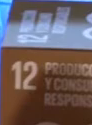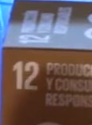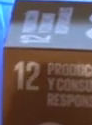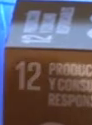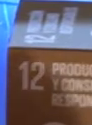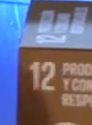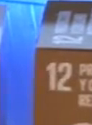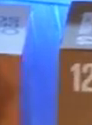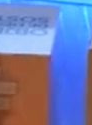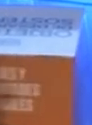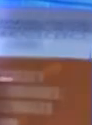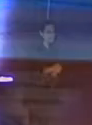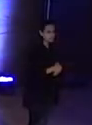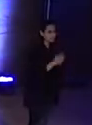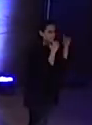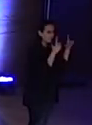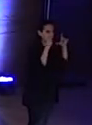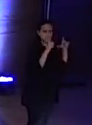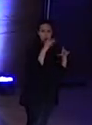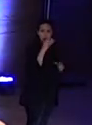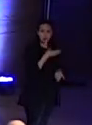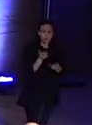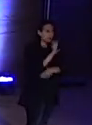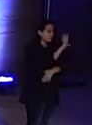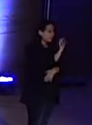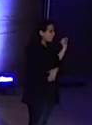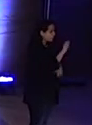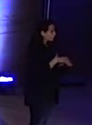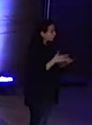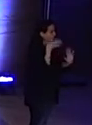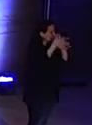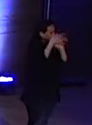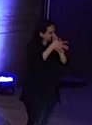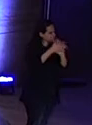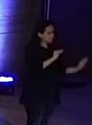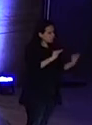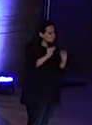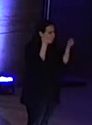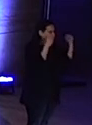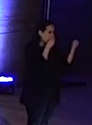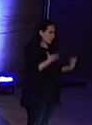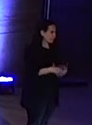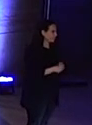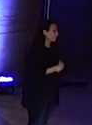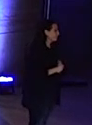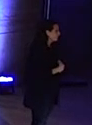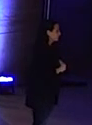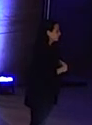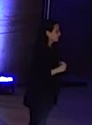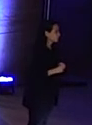Enhorabuena por ese premio, hemos hecho la foto, ahora tiene 5 minutos para exponer al público su buena práctica.